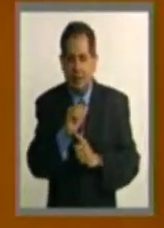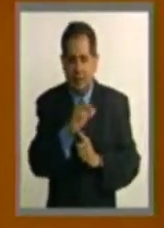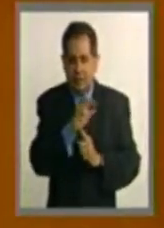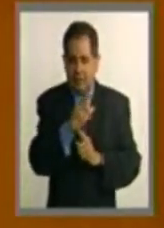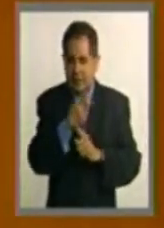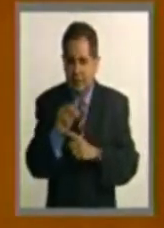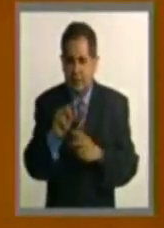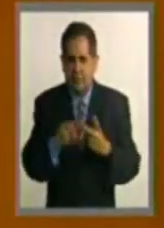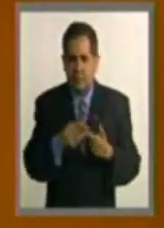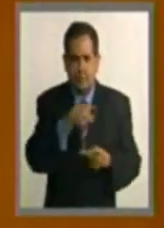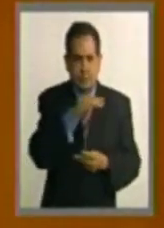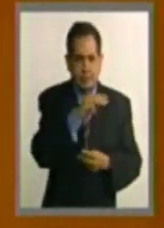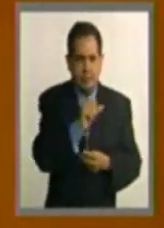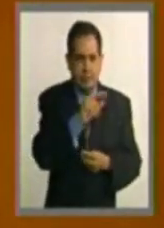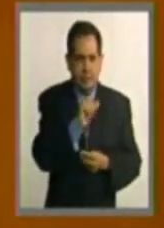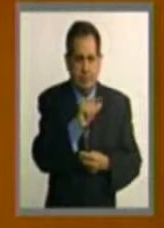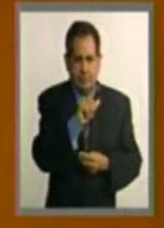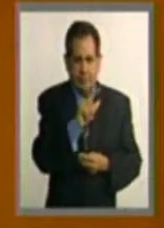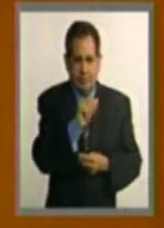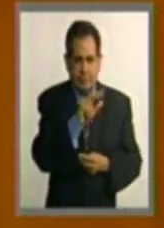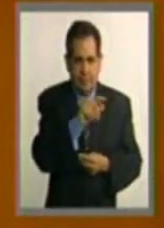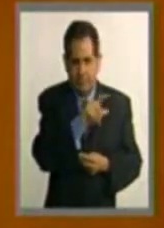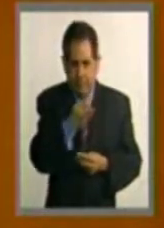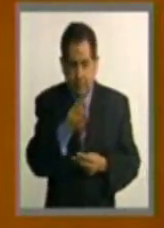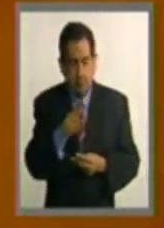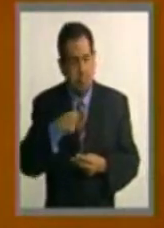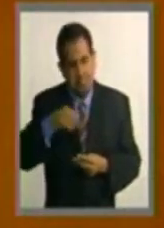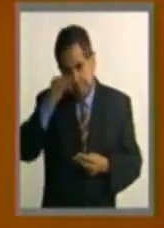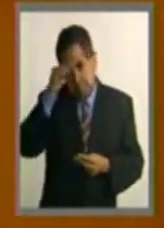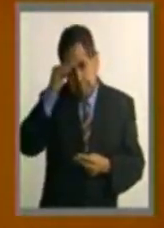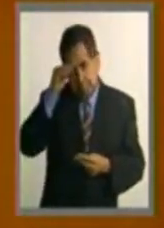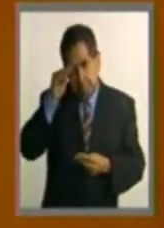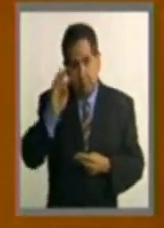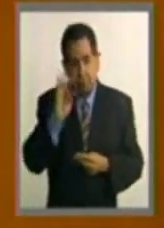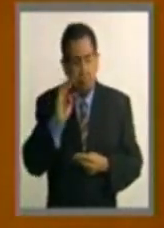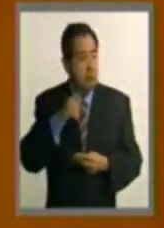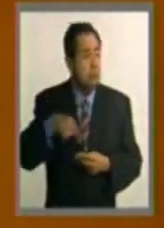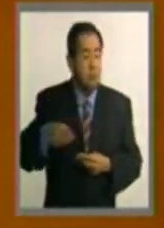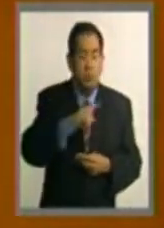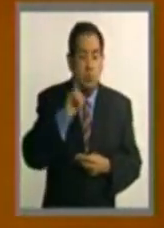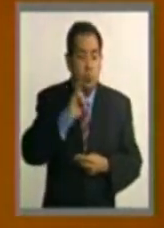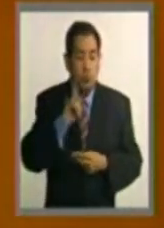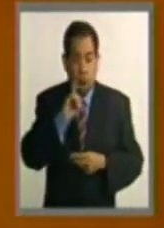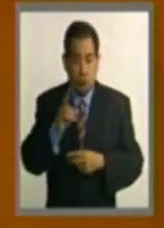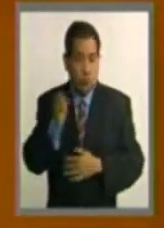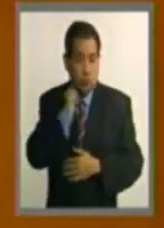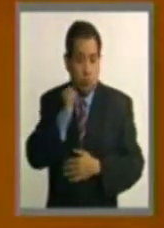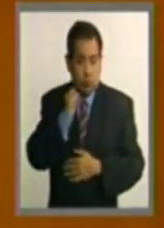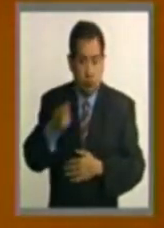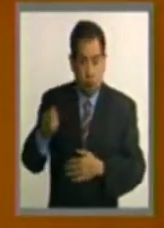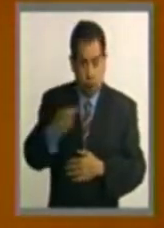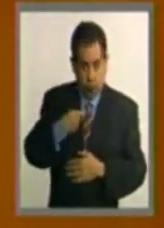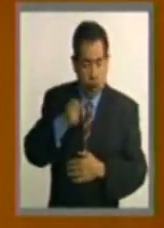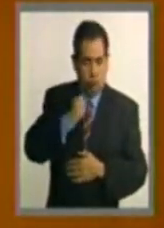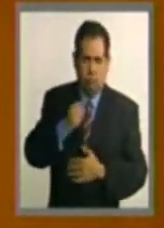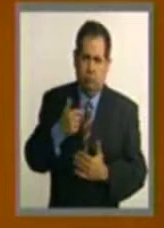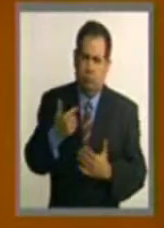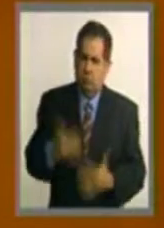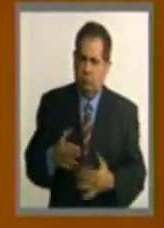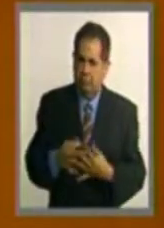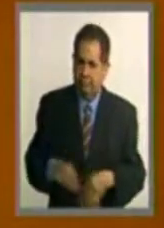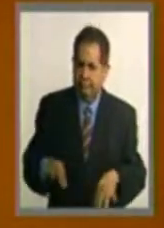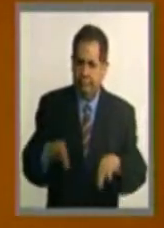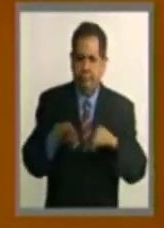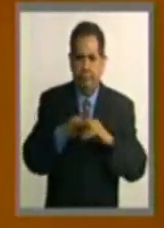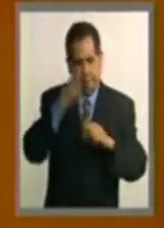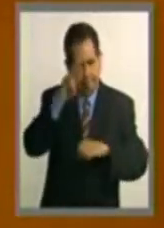María Lavalle Urbina a la fecha, porque consideramos que el paso de las mujeres por esta alta tribuna ha sido muy